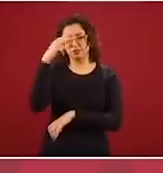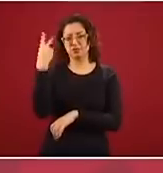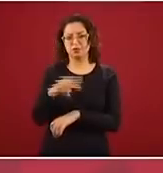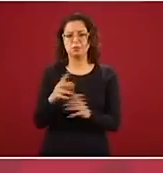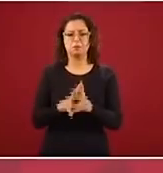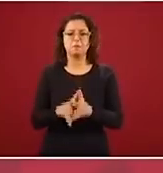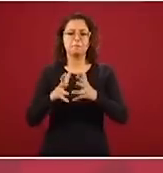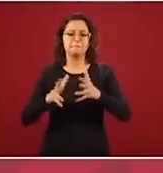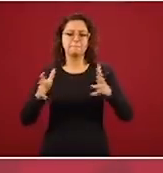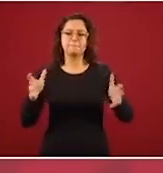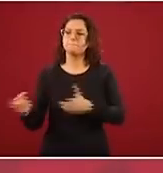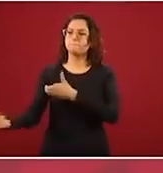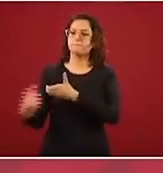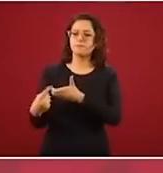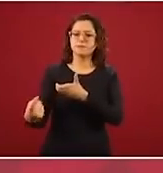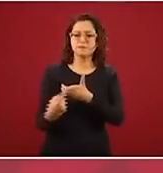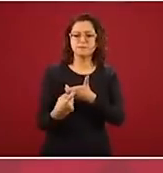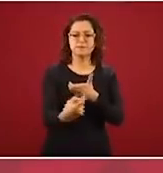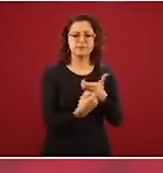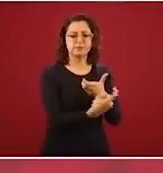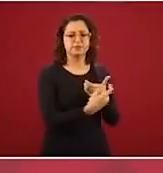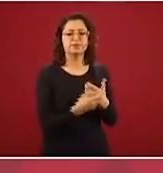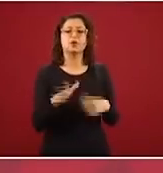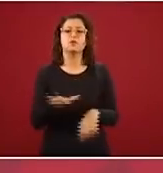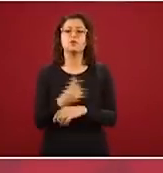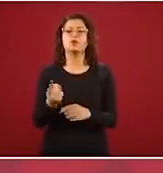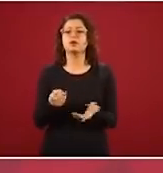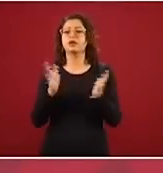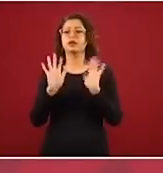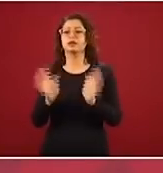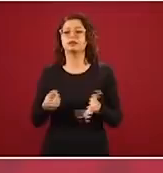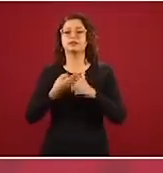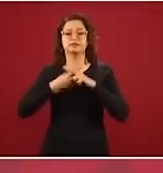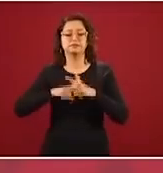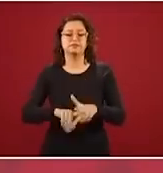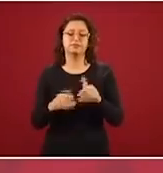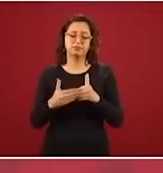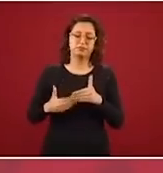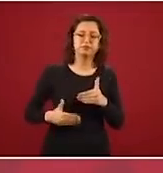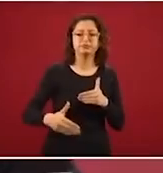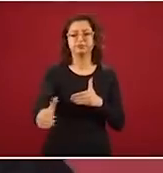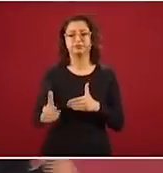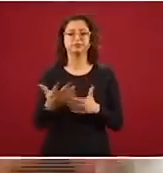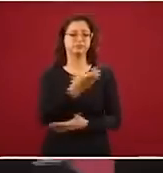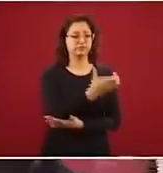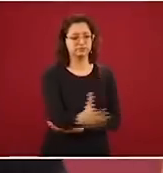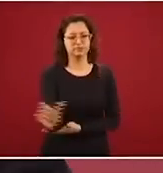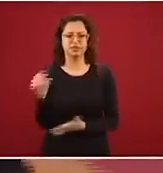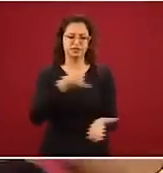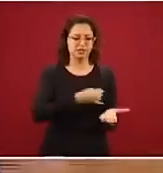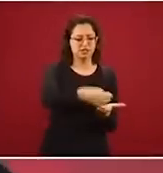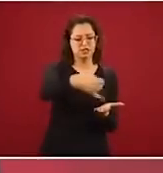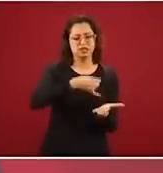porque ya se inició la producción y cada vez va a estar